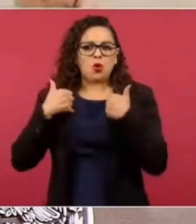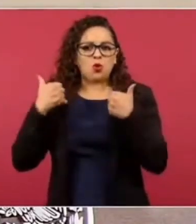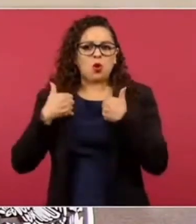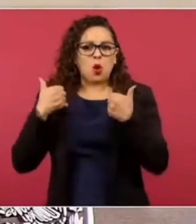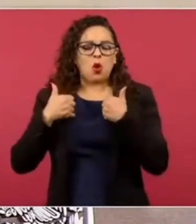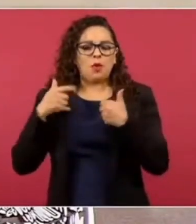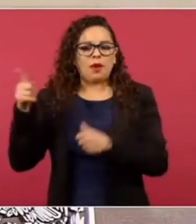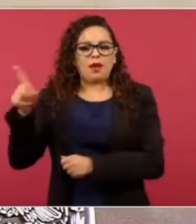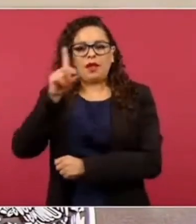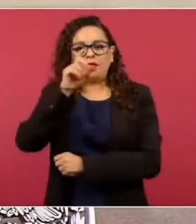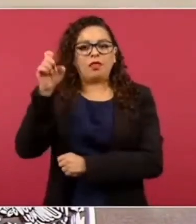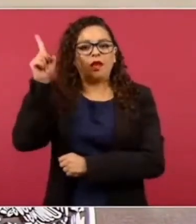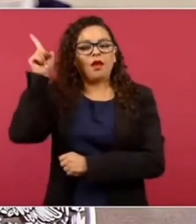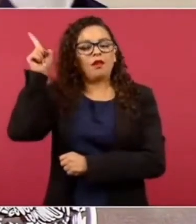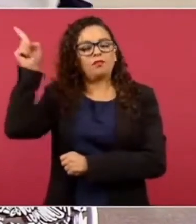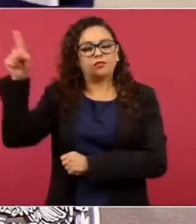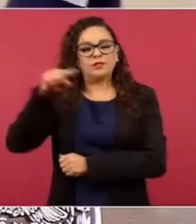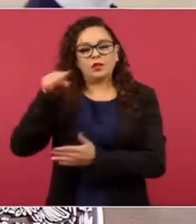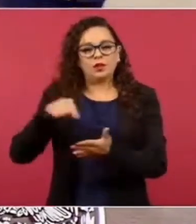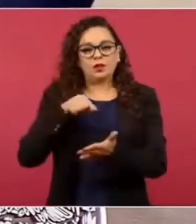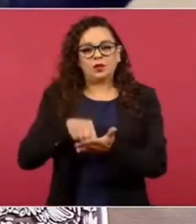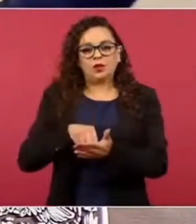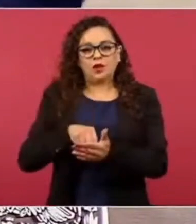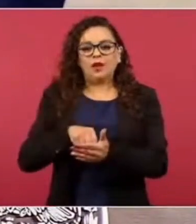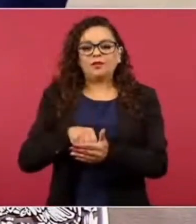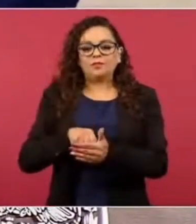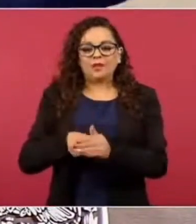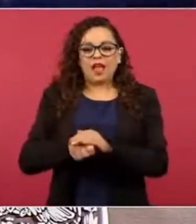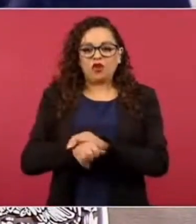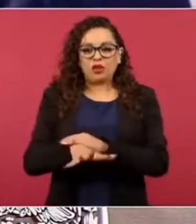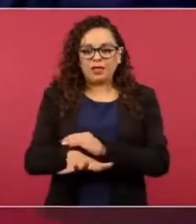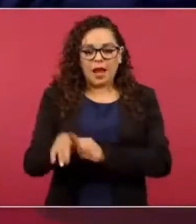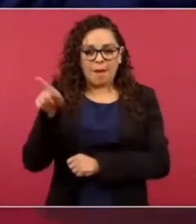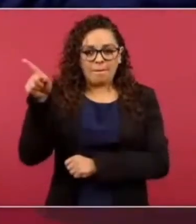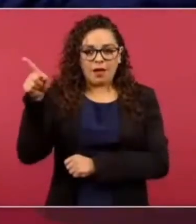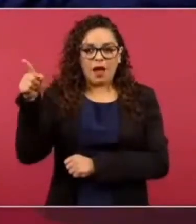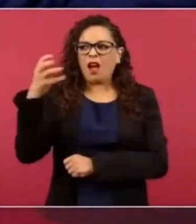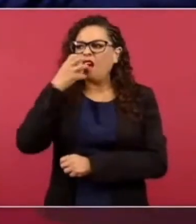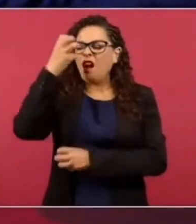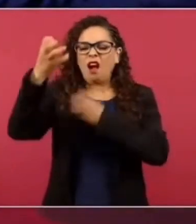Ayotzinapa, que me habían gritado que